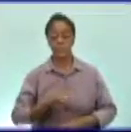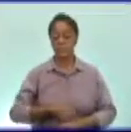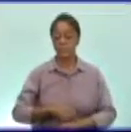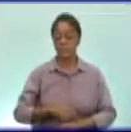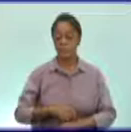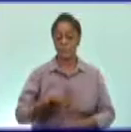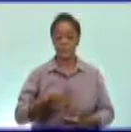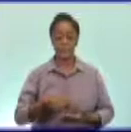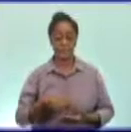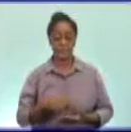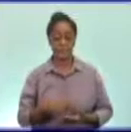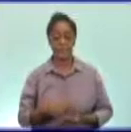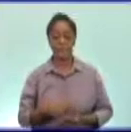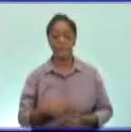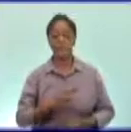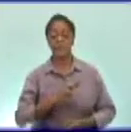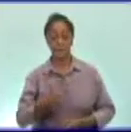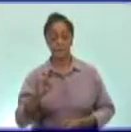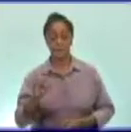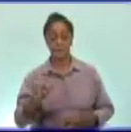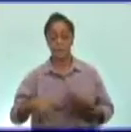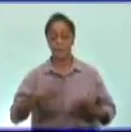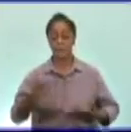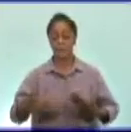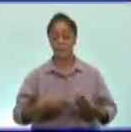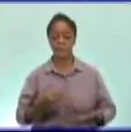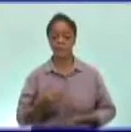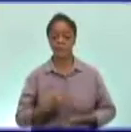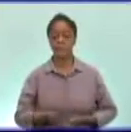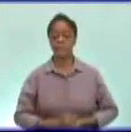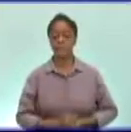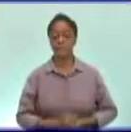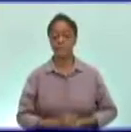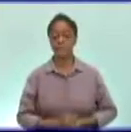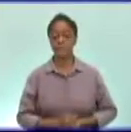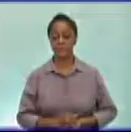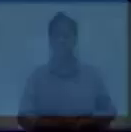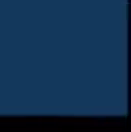que copien y resuelvan la actividad.